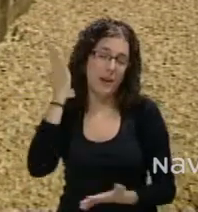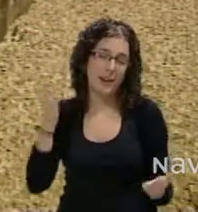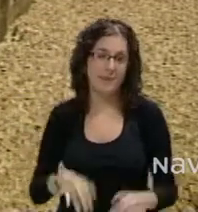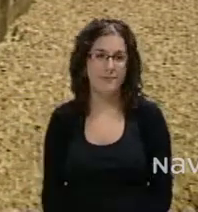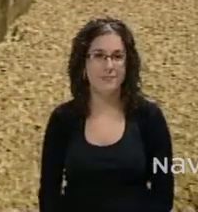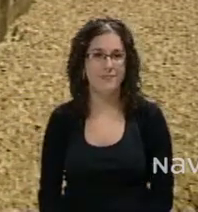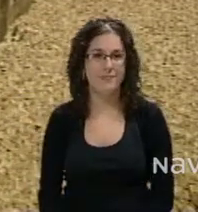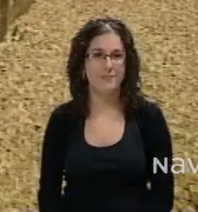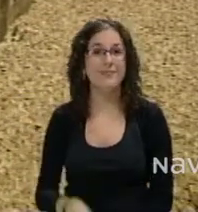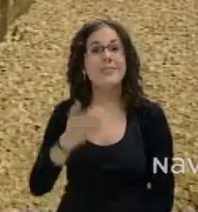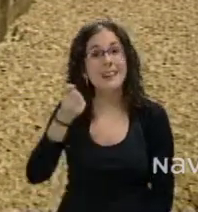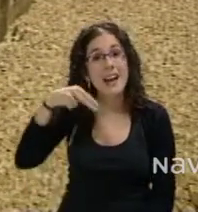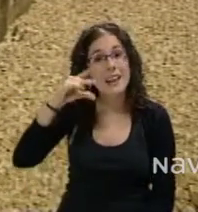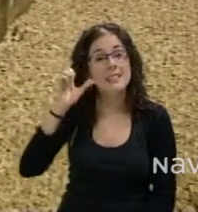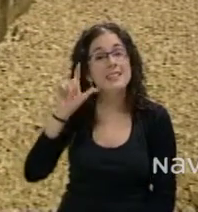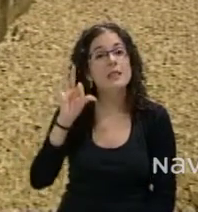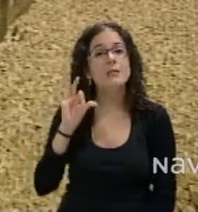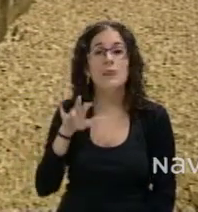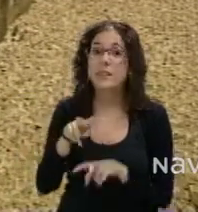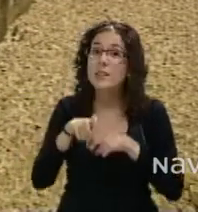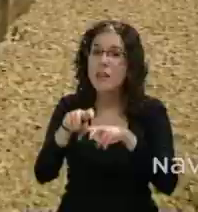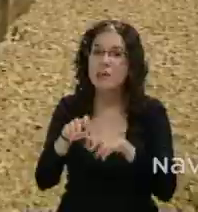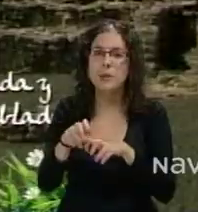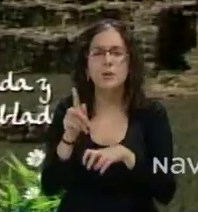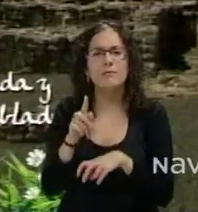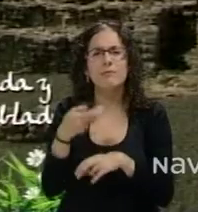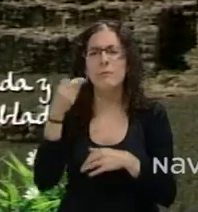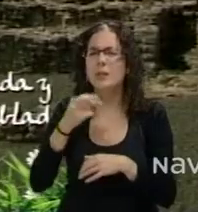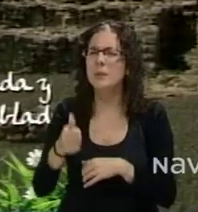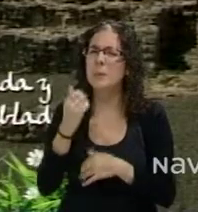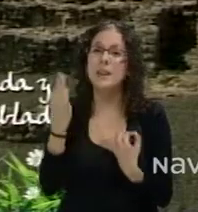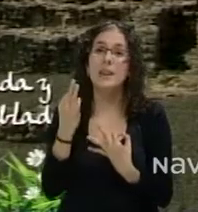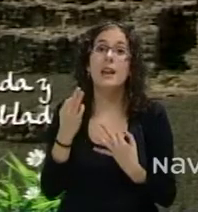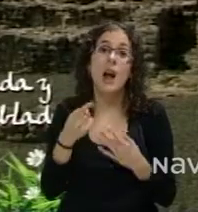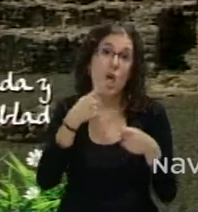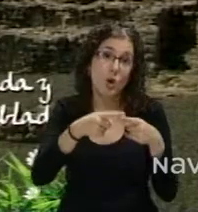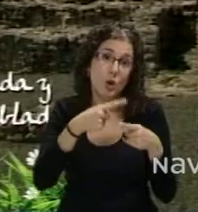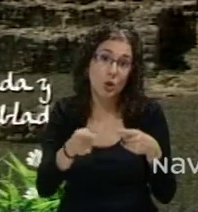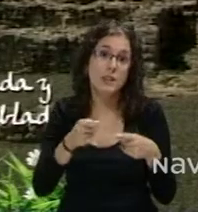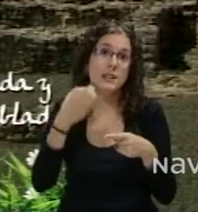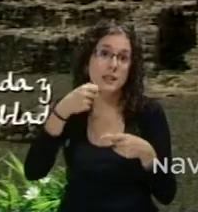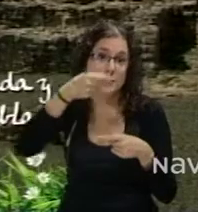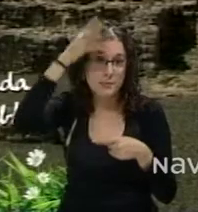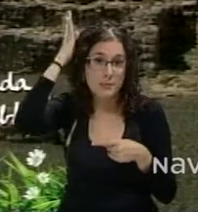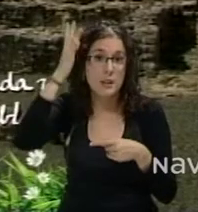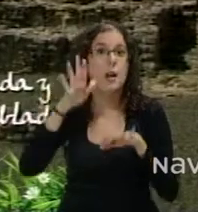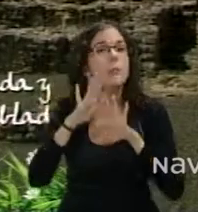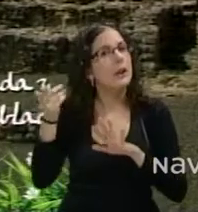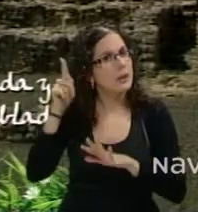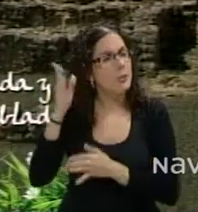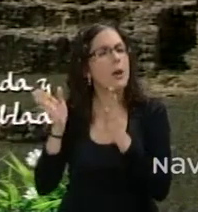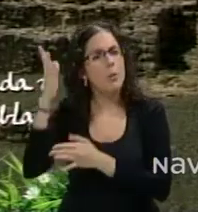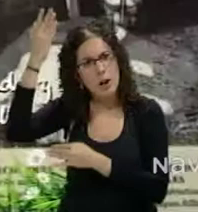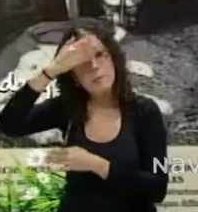Andelos es un yacimiento que destaca por sus restos romanos, aunque no hay que olvidar que se completa con el medievo. Nos encontramos en la